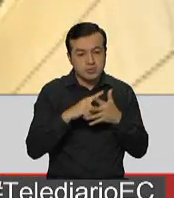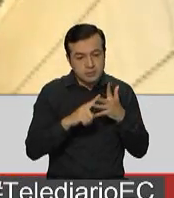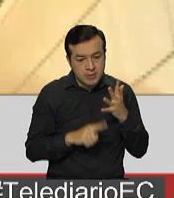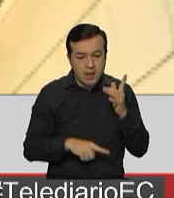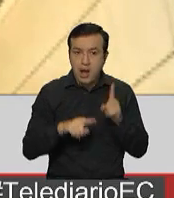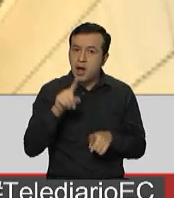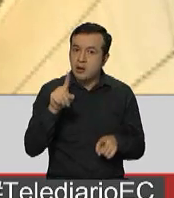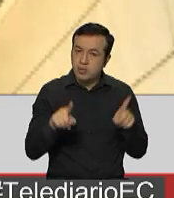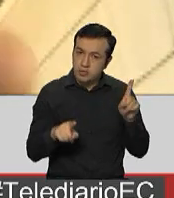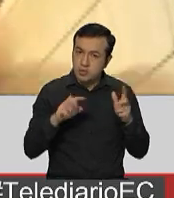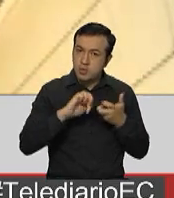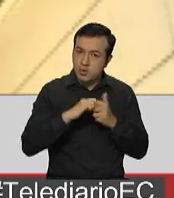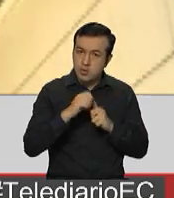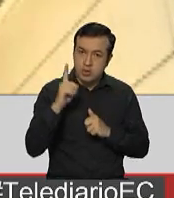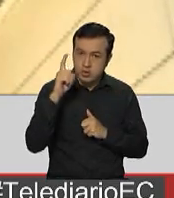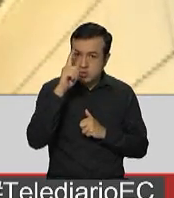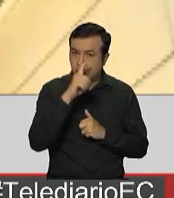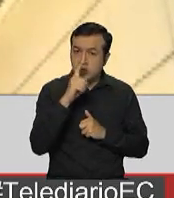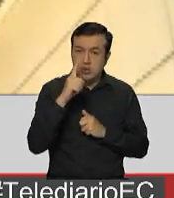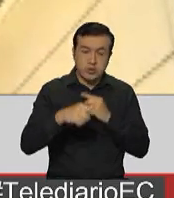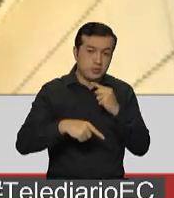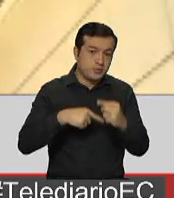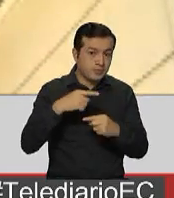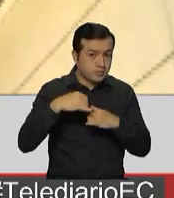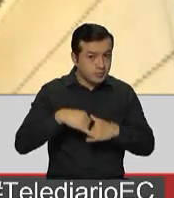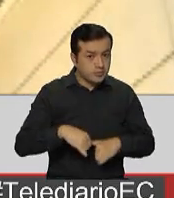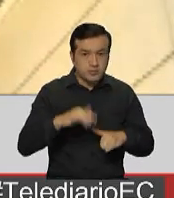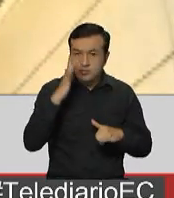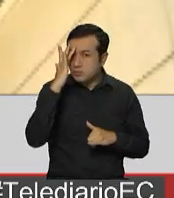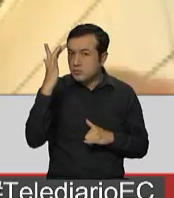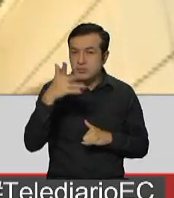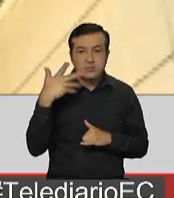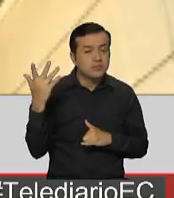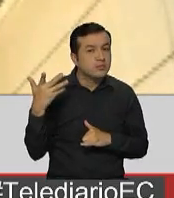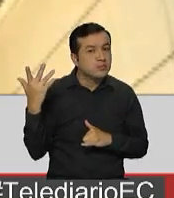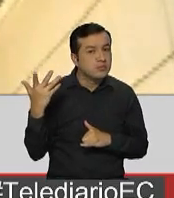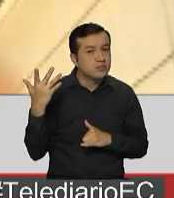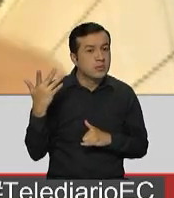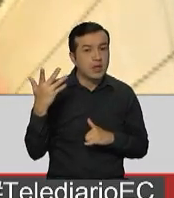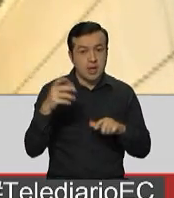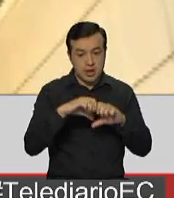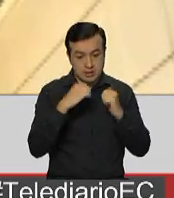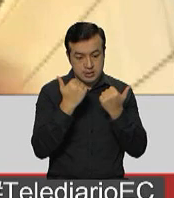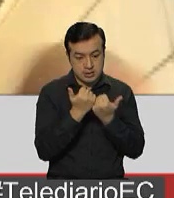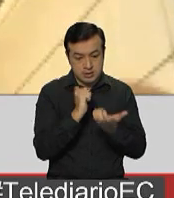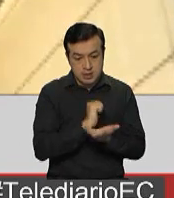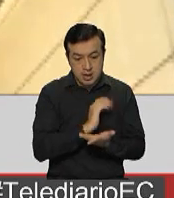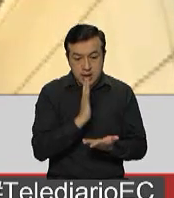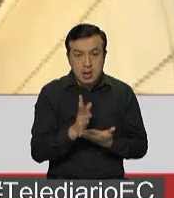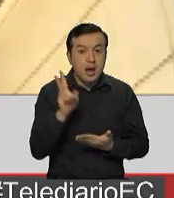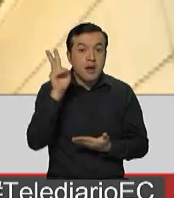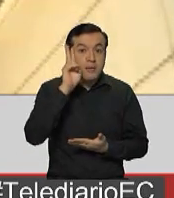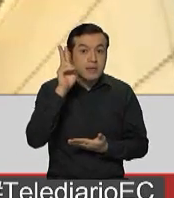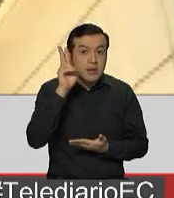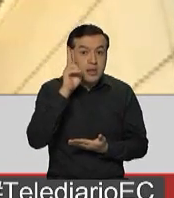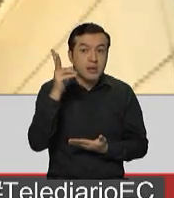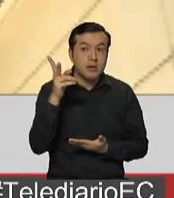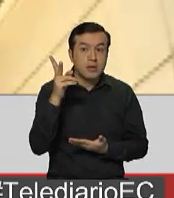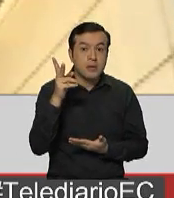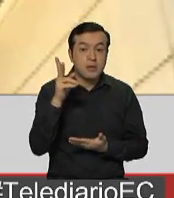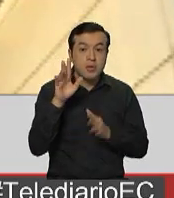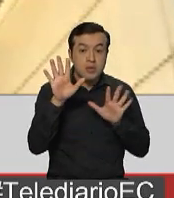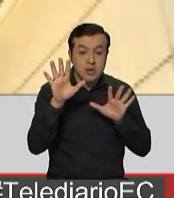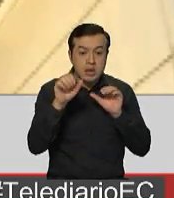los problemas que tenemos, estamos viviendo hoy día, justamente porque esa legislación mañosa hecha durante 10